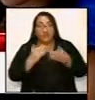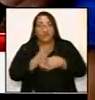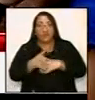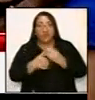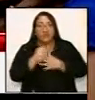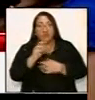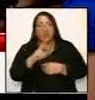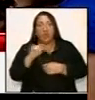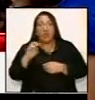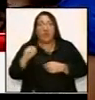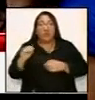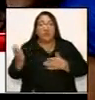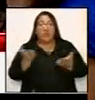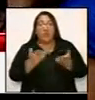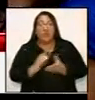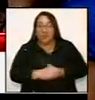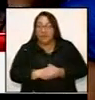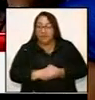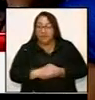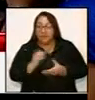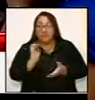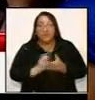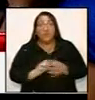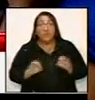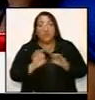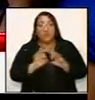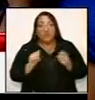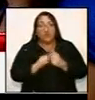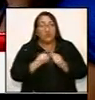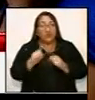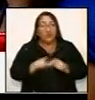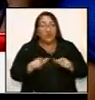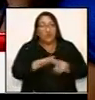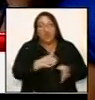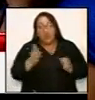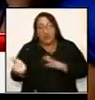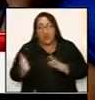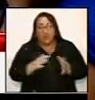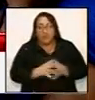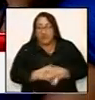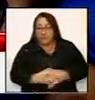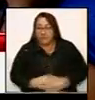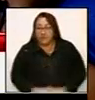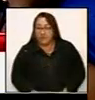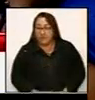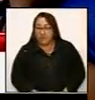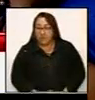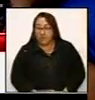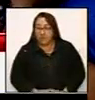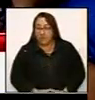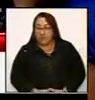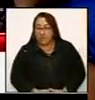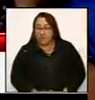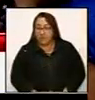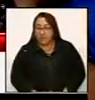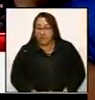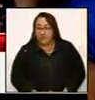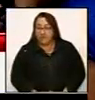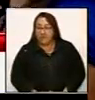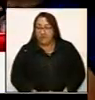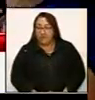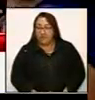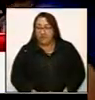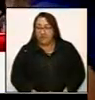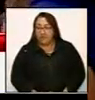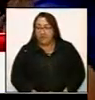al roaming o a un servicio más eficiente, ya sea de un lado o del otro lado. Nada más, gracias. Gracias,